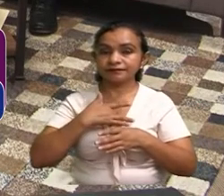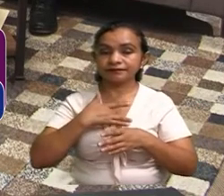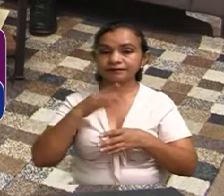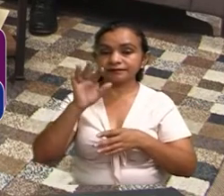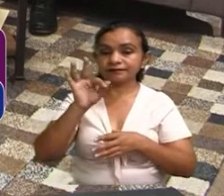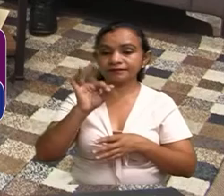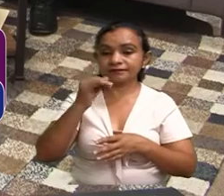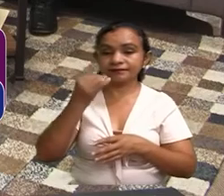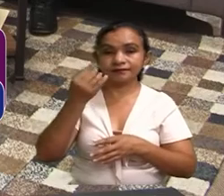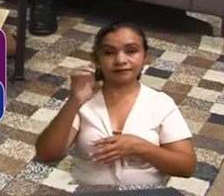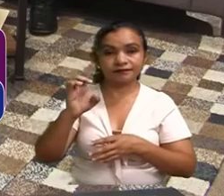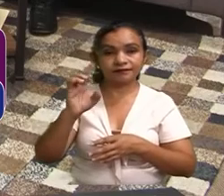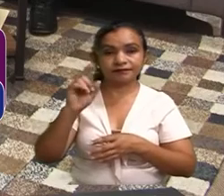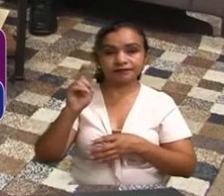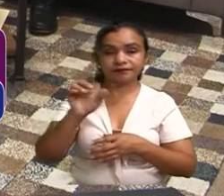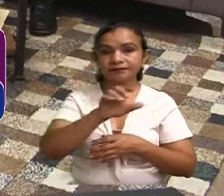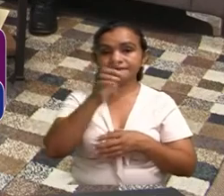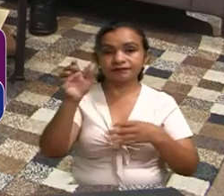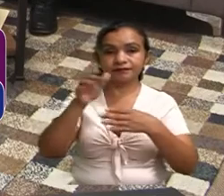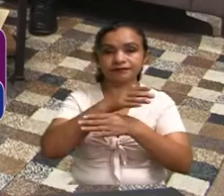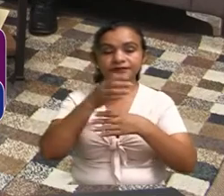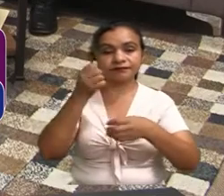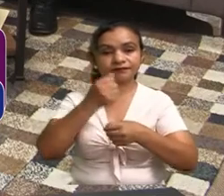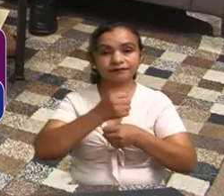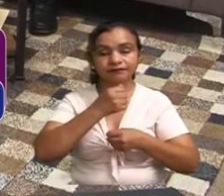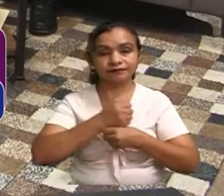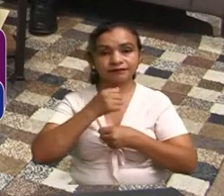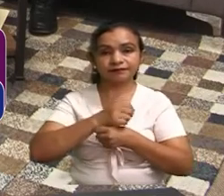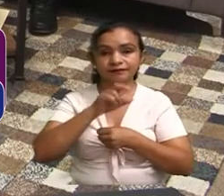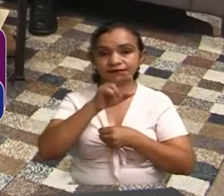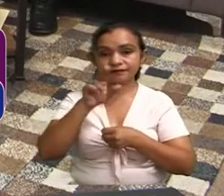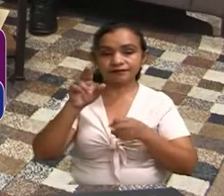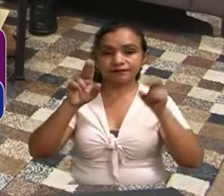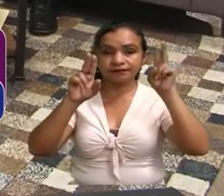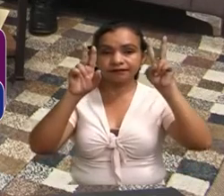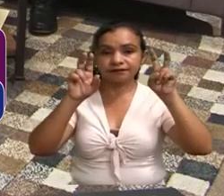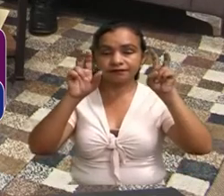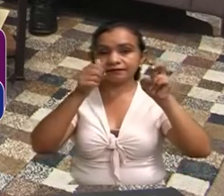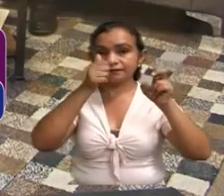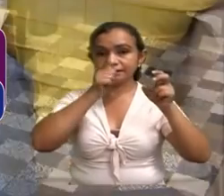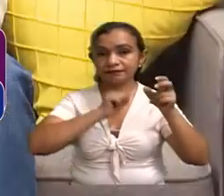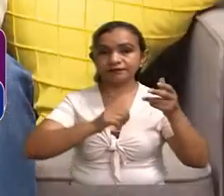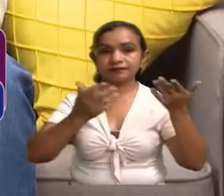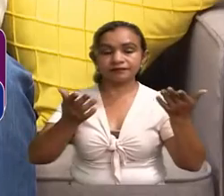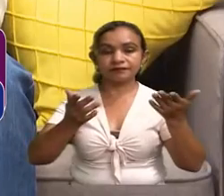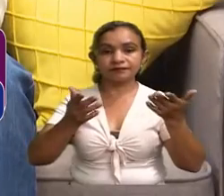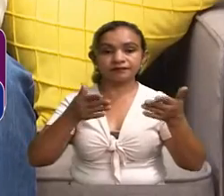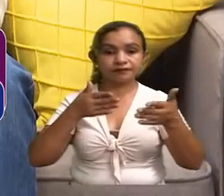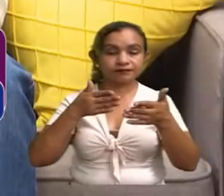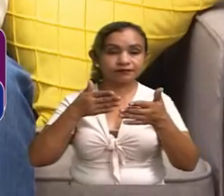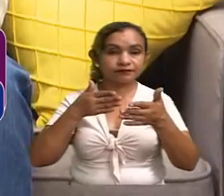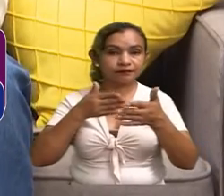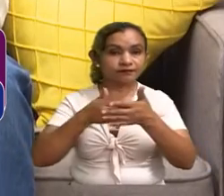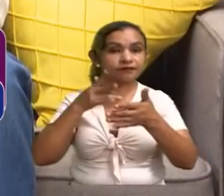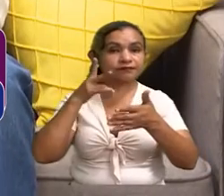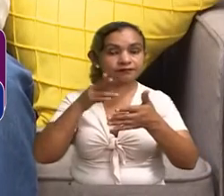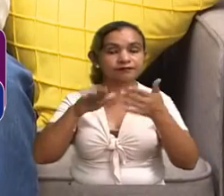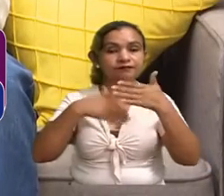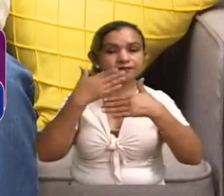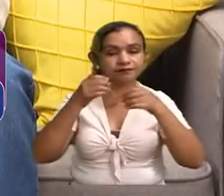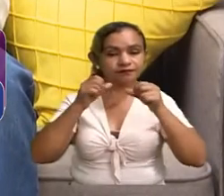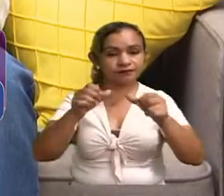FICE, bueno, y las otras entidades que también trabajan sobre la misma temática de agua y saneamiento rural. Tenemos que hacer una breve pausa, pero